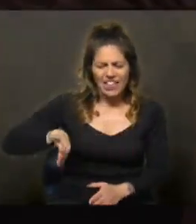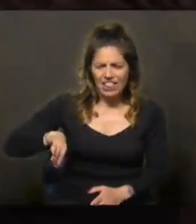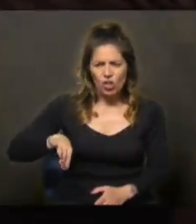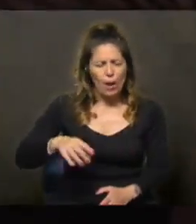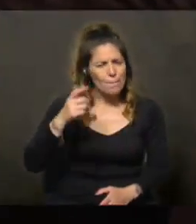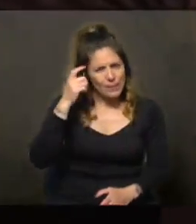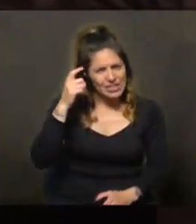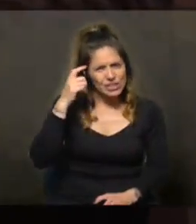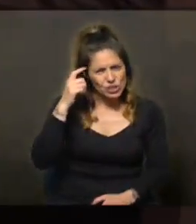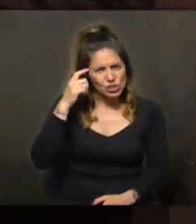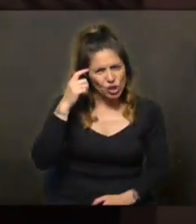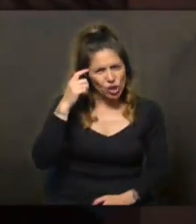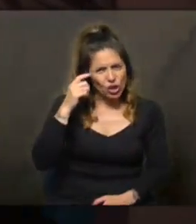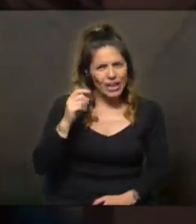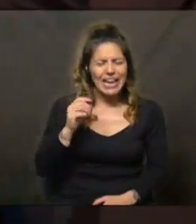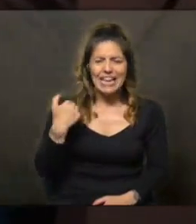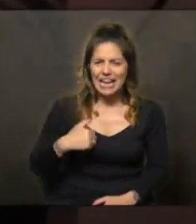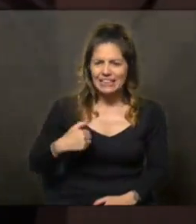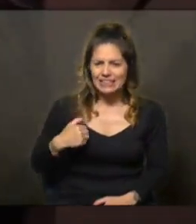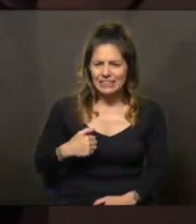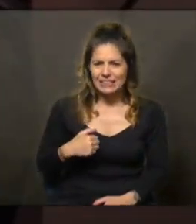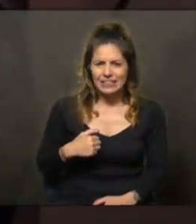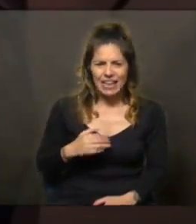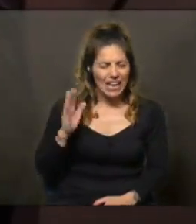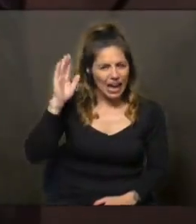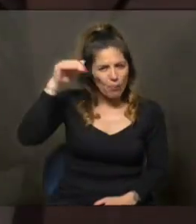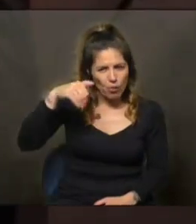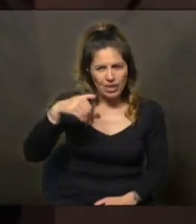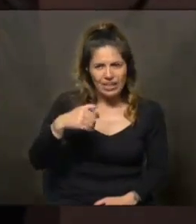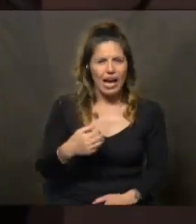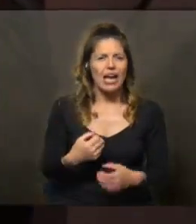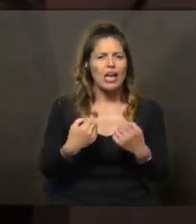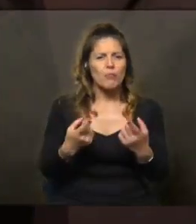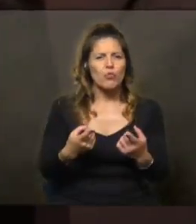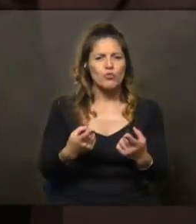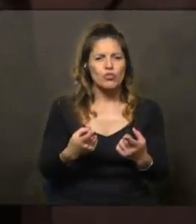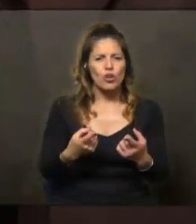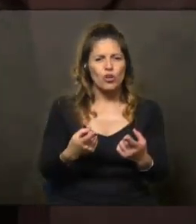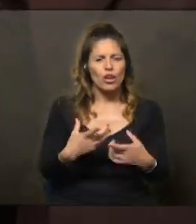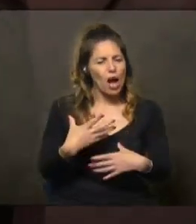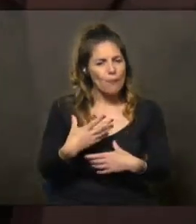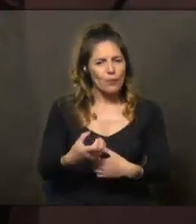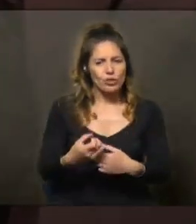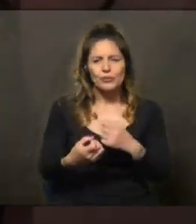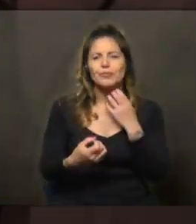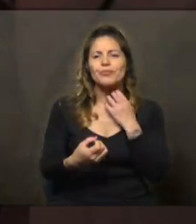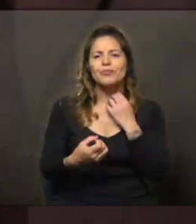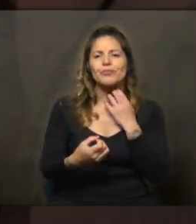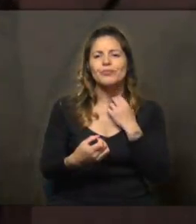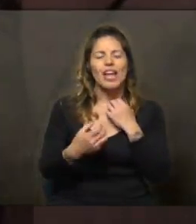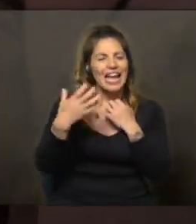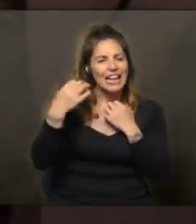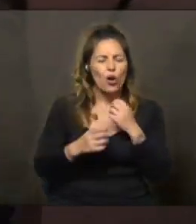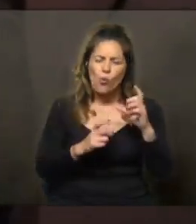y pensó en la República y Y puso la otra mejilla entonces me pareció un